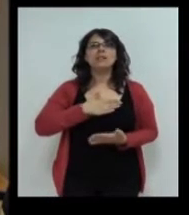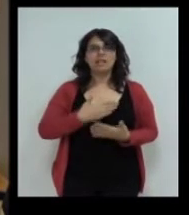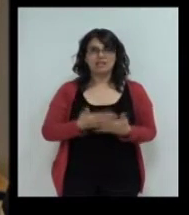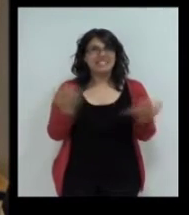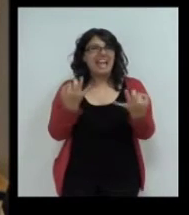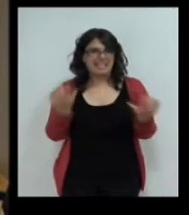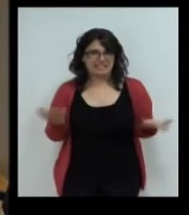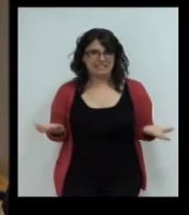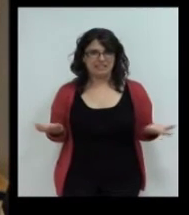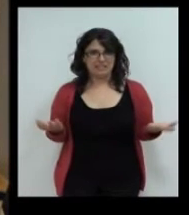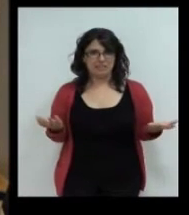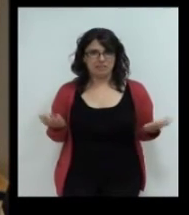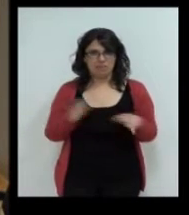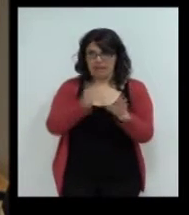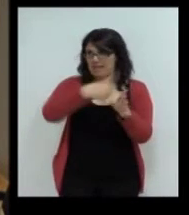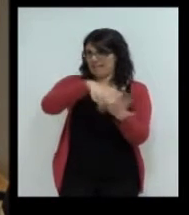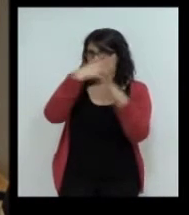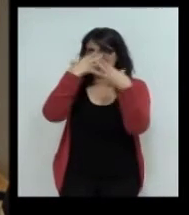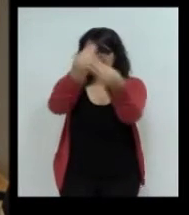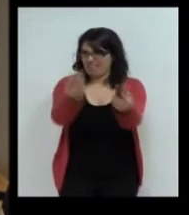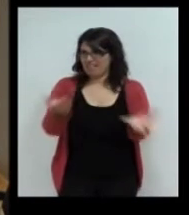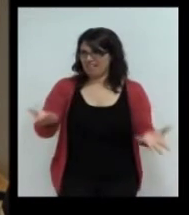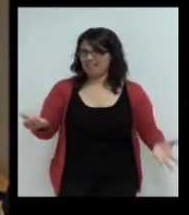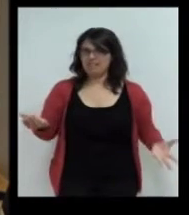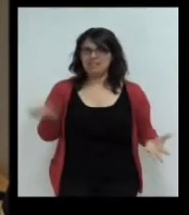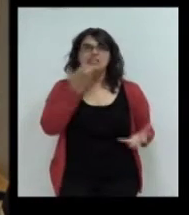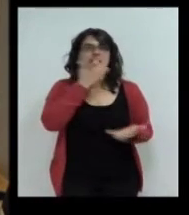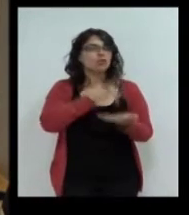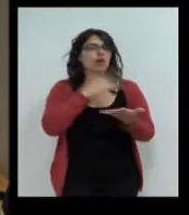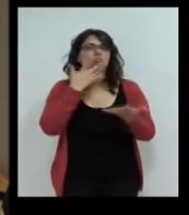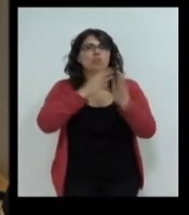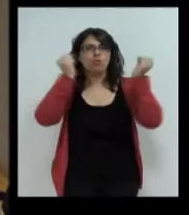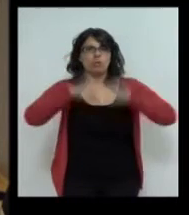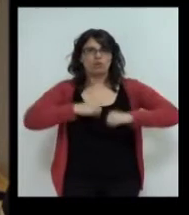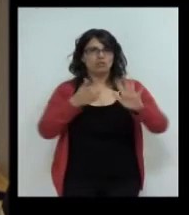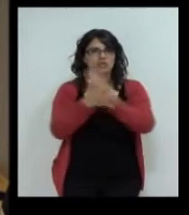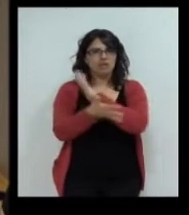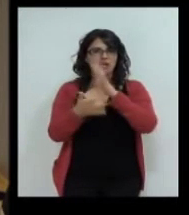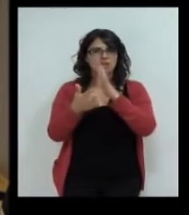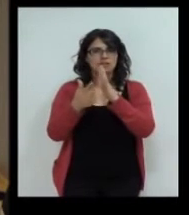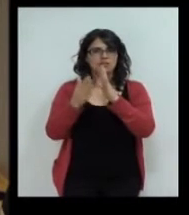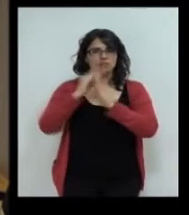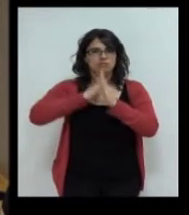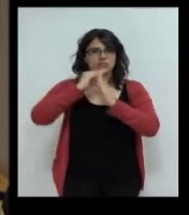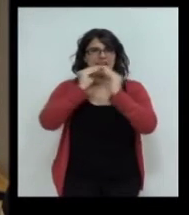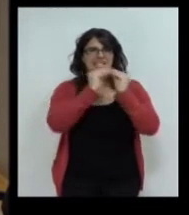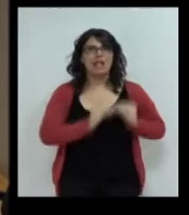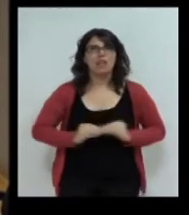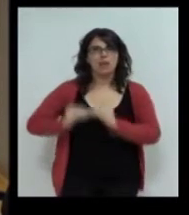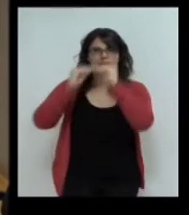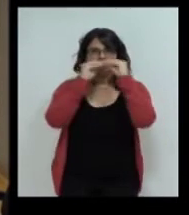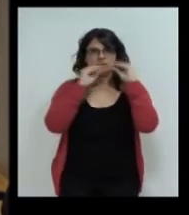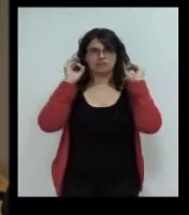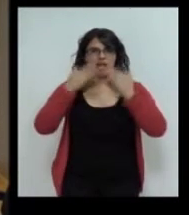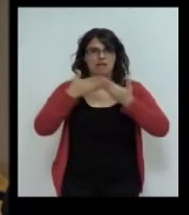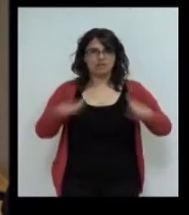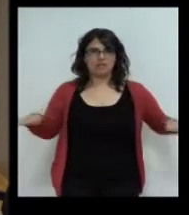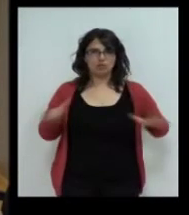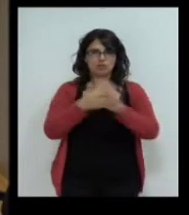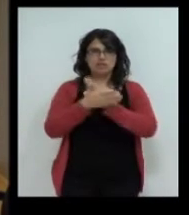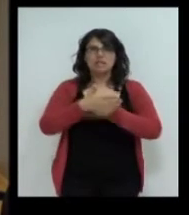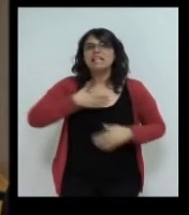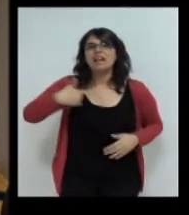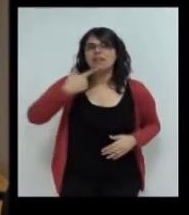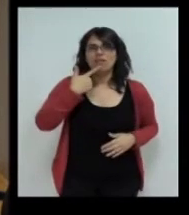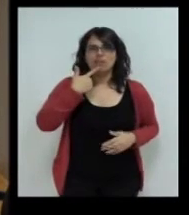entenderlo, si llegamos a un acuerdo de tal manera que son estándares abiertos, que por lo tanto simplemente con la homologación, sin tener que pagar